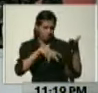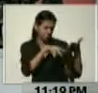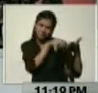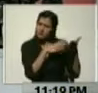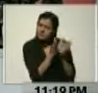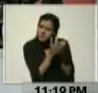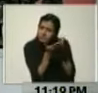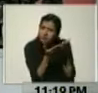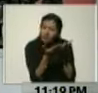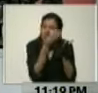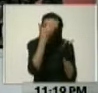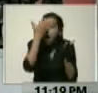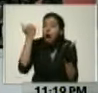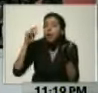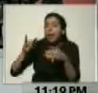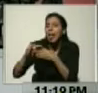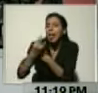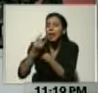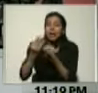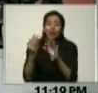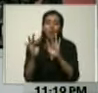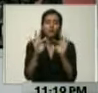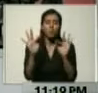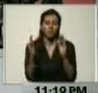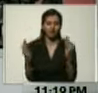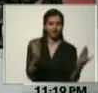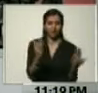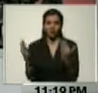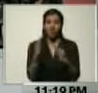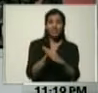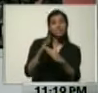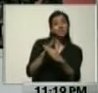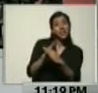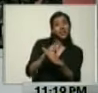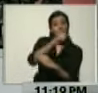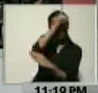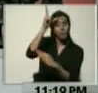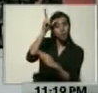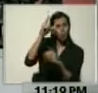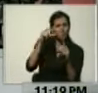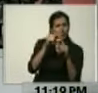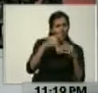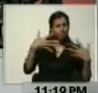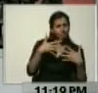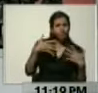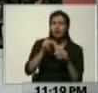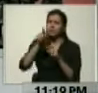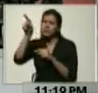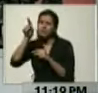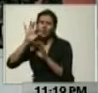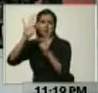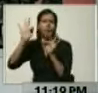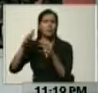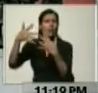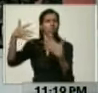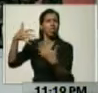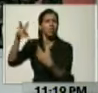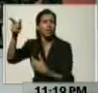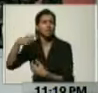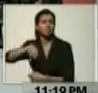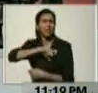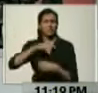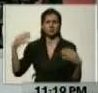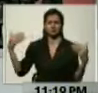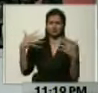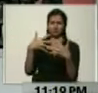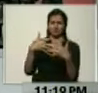les olvidó el pequeño detalle de comparar la forma coloquial de hablar de Leopoldo López y de frases informales típicas del día a